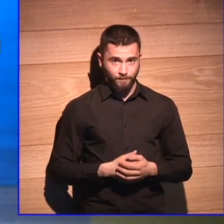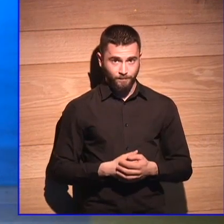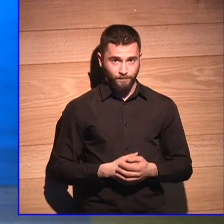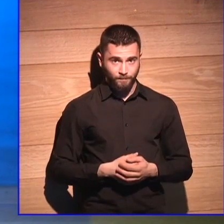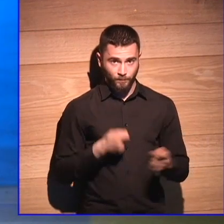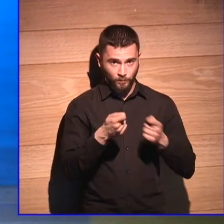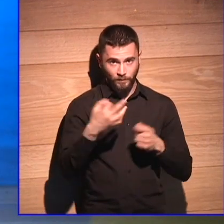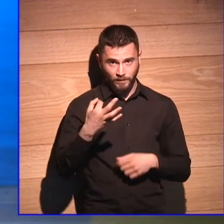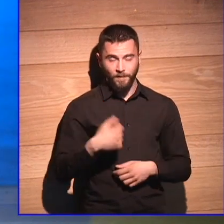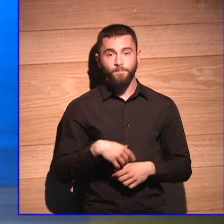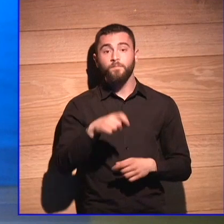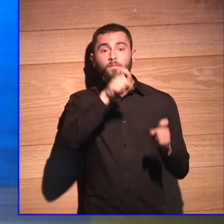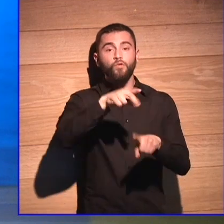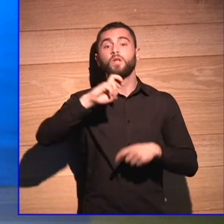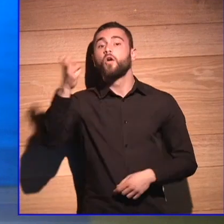¿Alguna otra intervención?